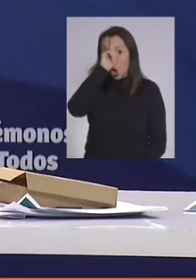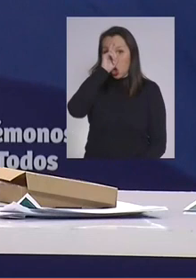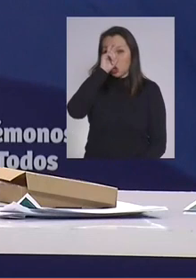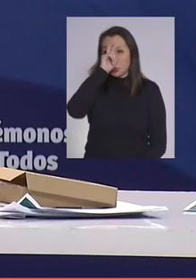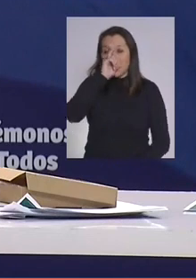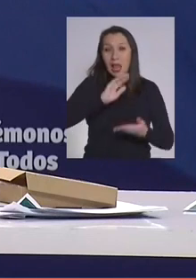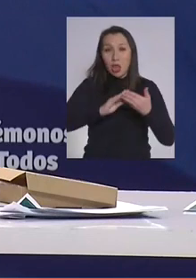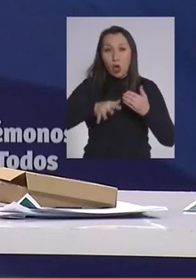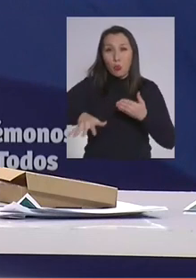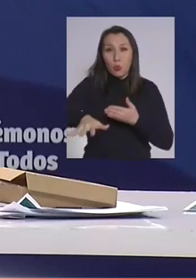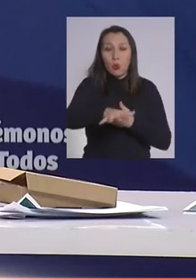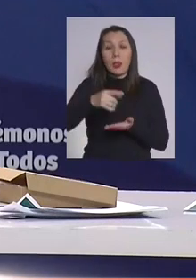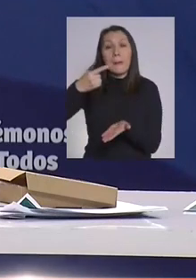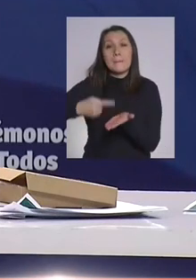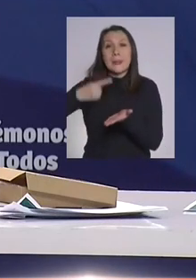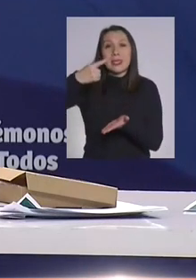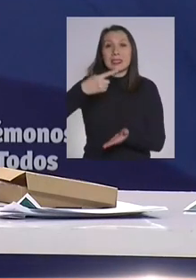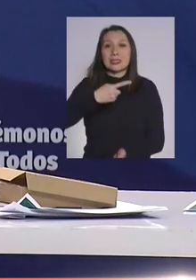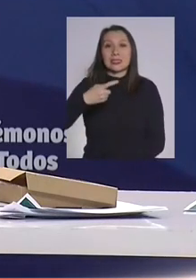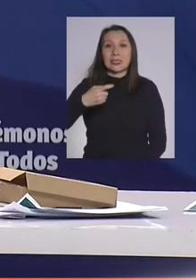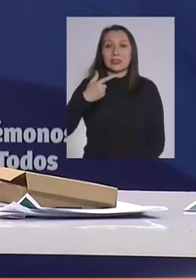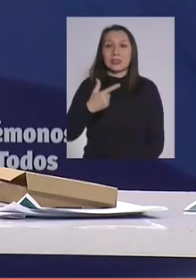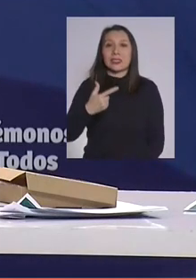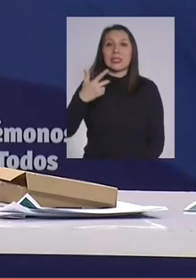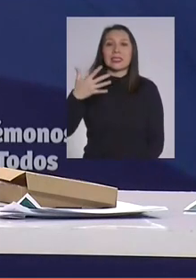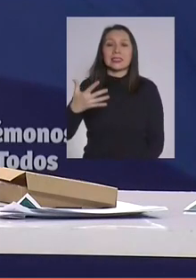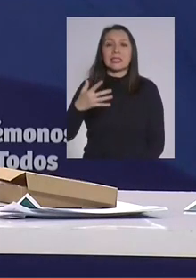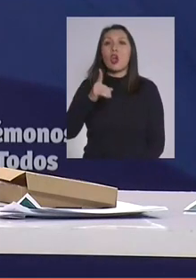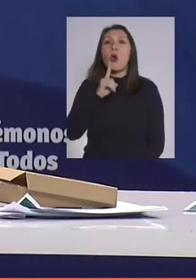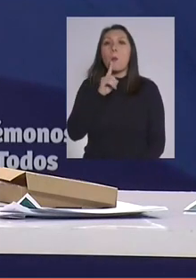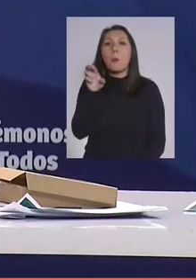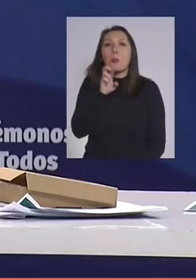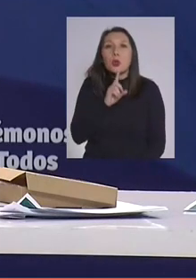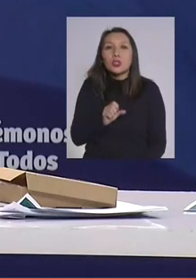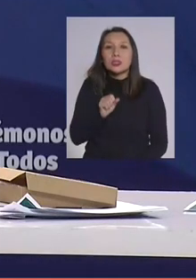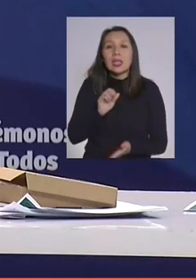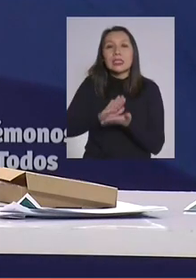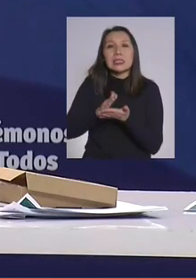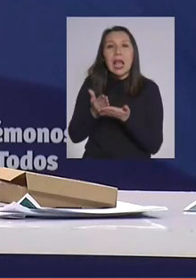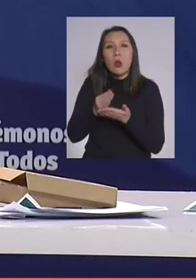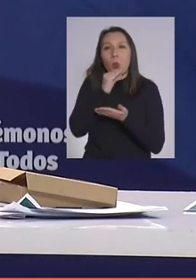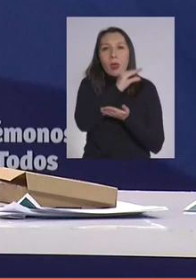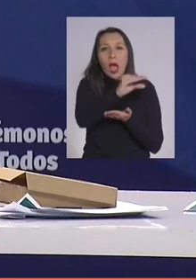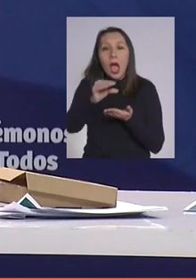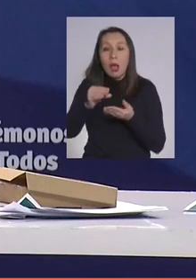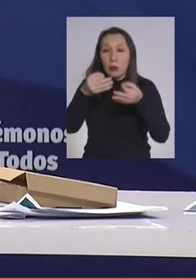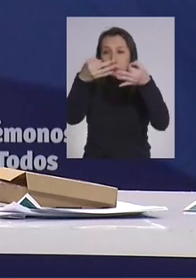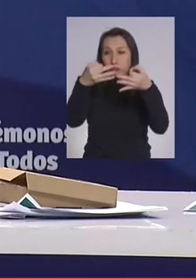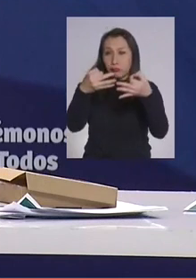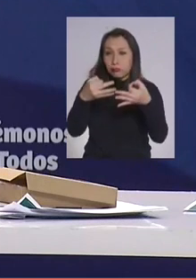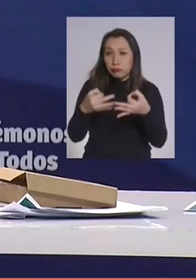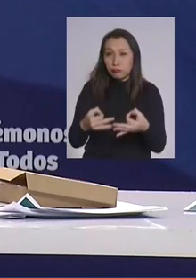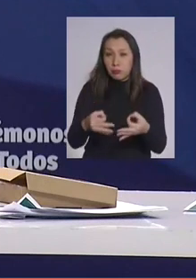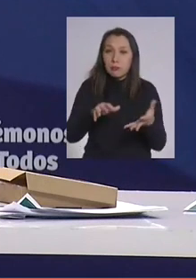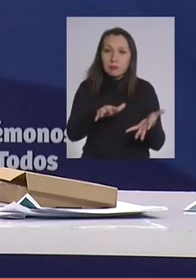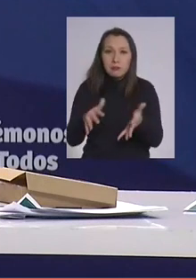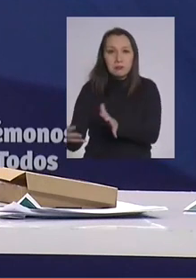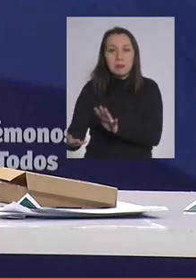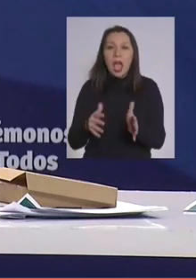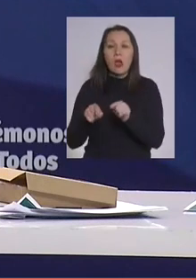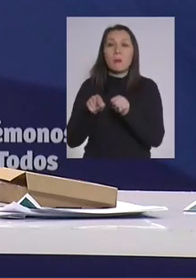comunitarios y 1.175 postas de salud rural por lo tanto si sumamos eso da